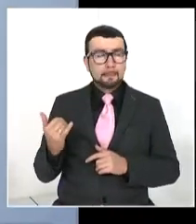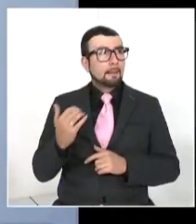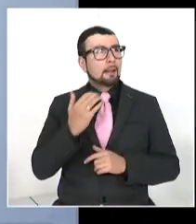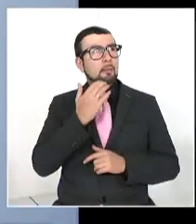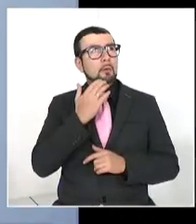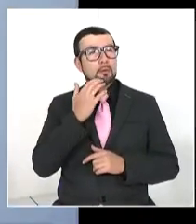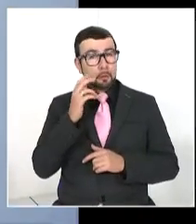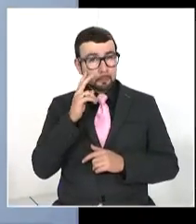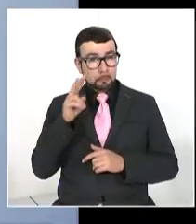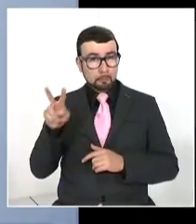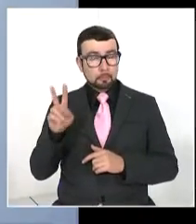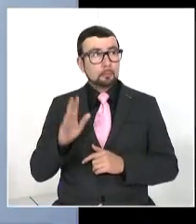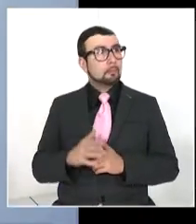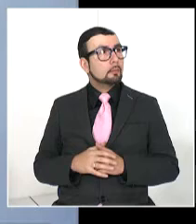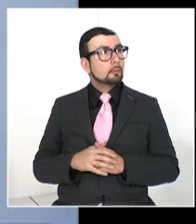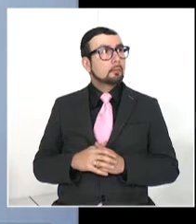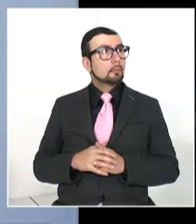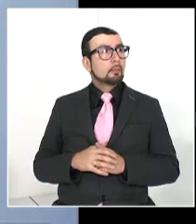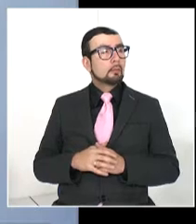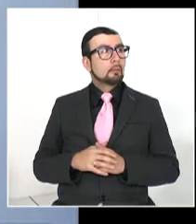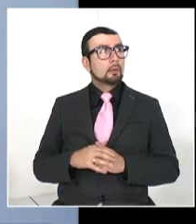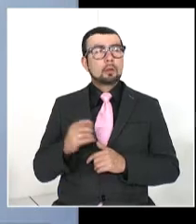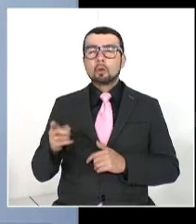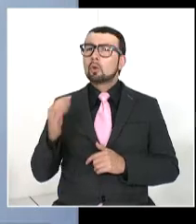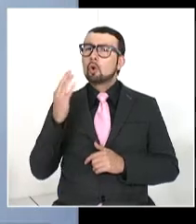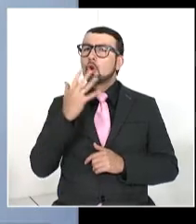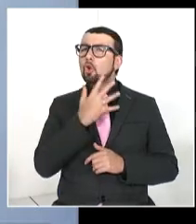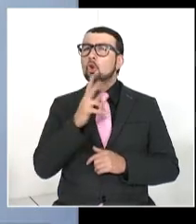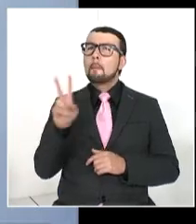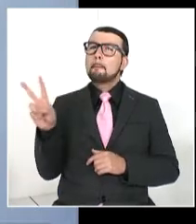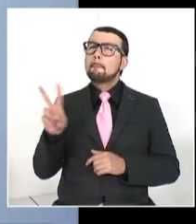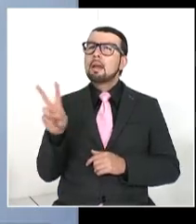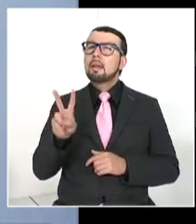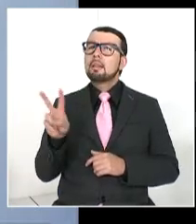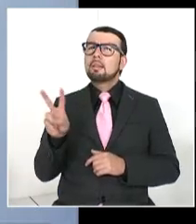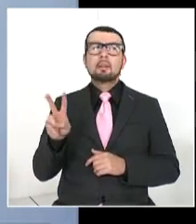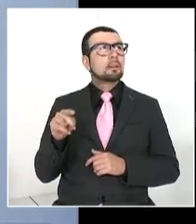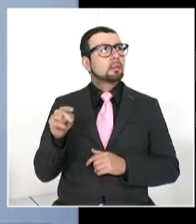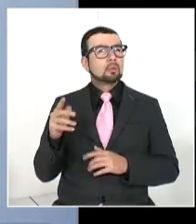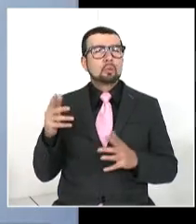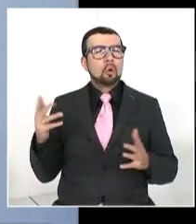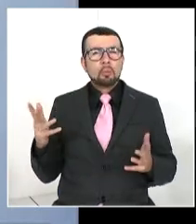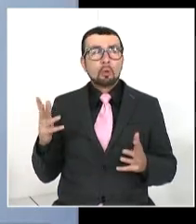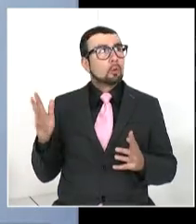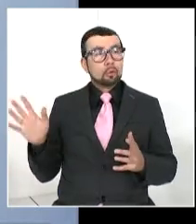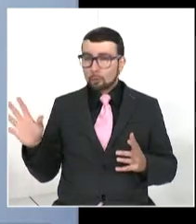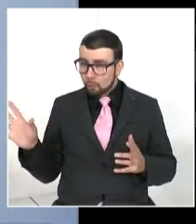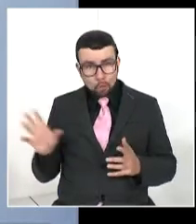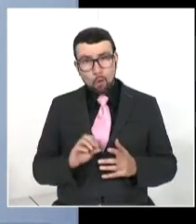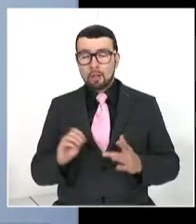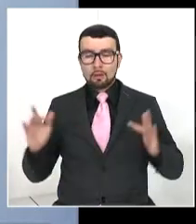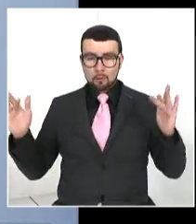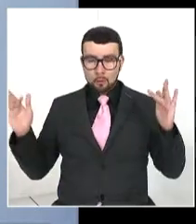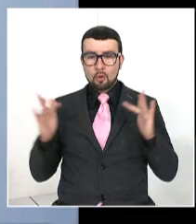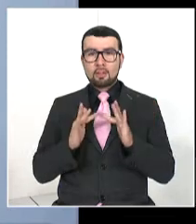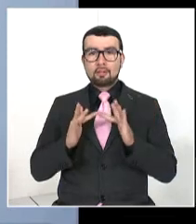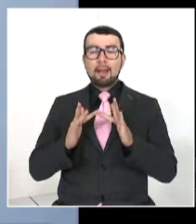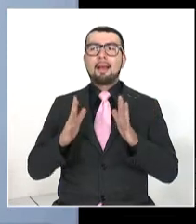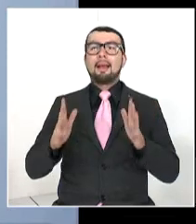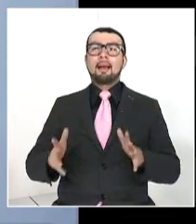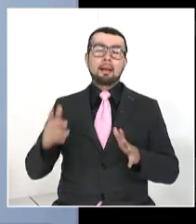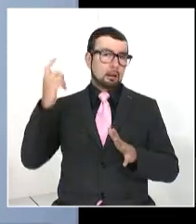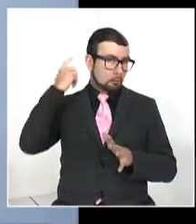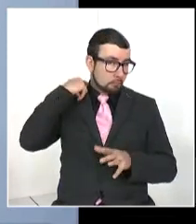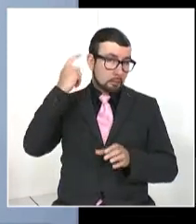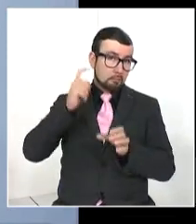pueden ver, digamos, la zona que está de color verde, cómo está toda conectada. Corresponde a cervicales. Exacto, entonces si